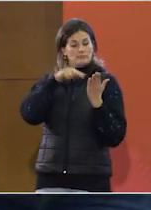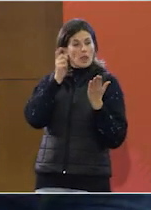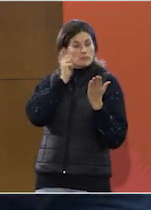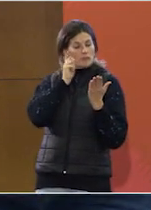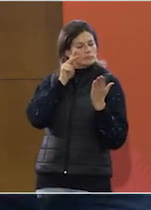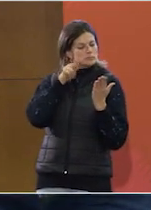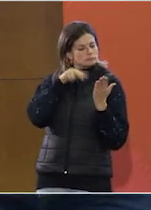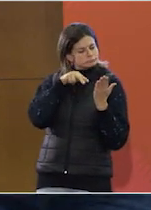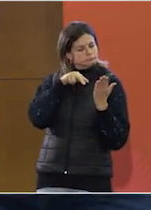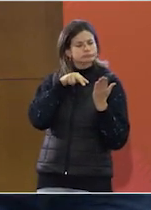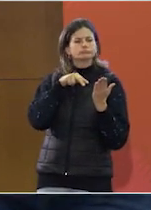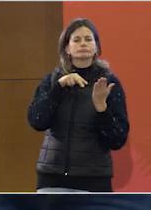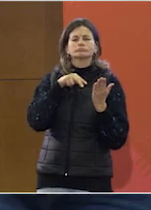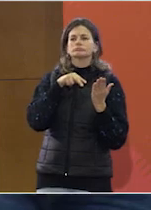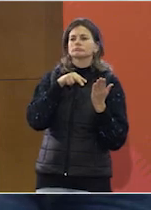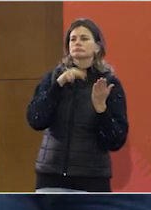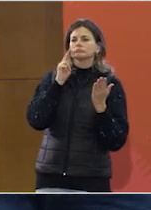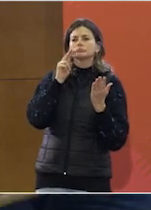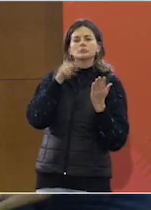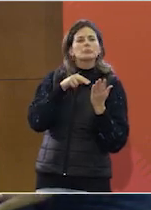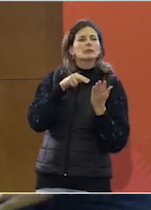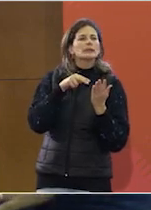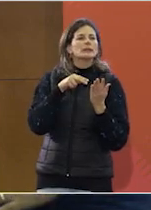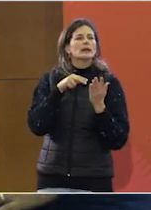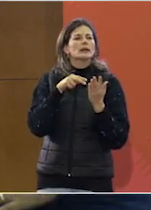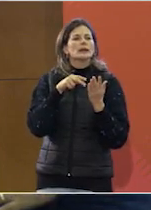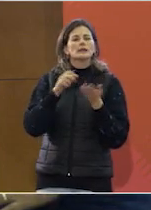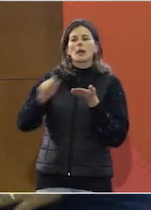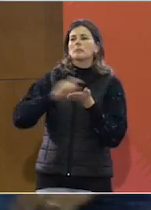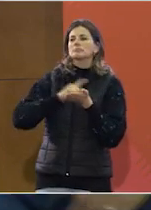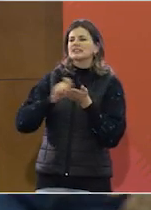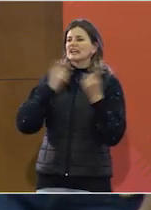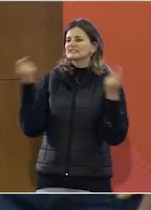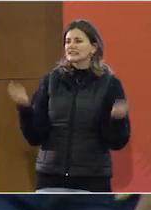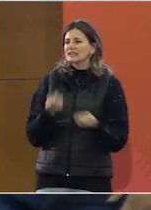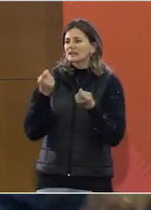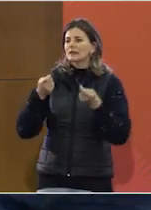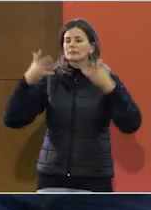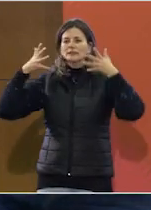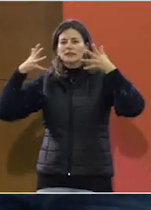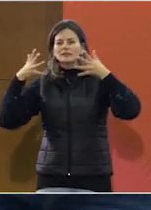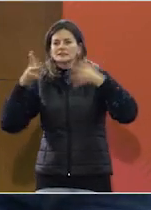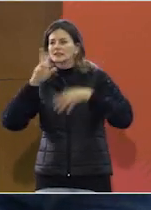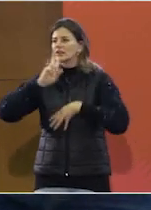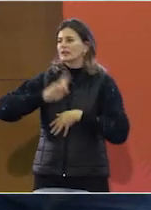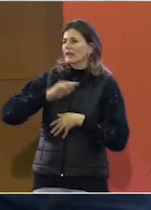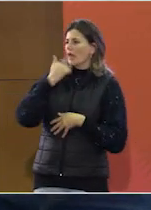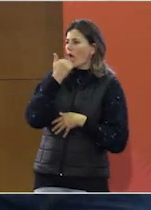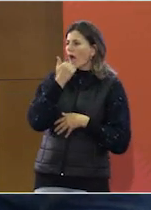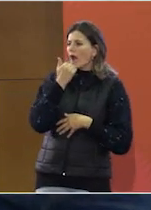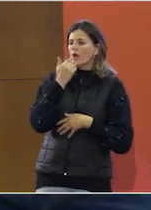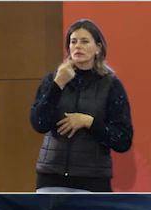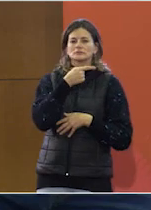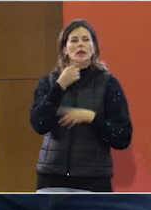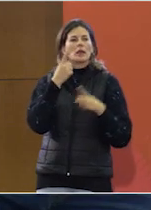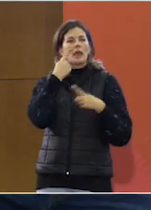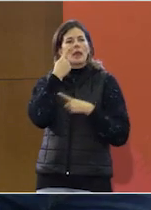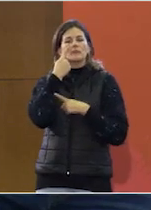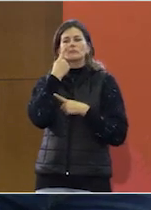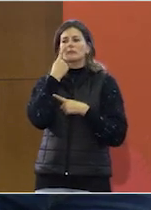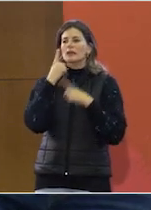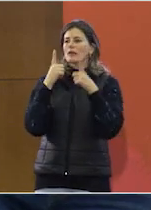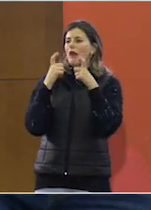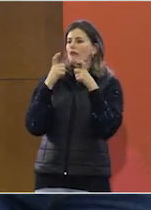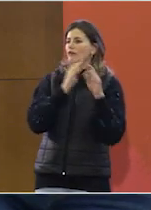móvil, pues está mirando, digamos, como mensajes de campaña, un asesor que le está diciendo, di no sé qué, estaba mirando una foto de su